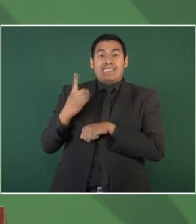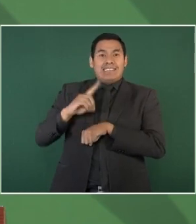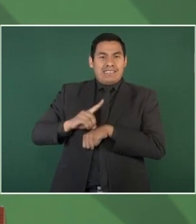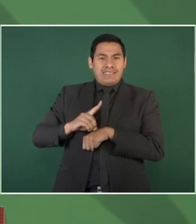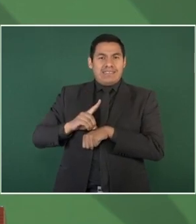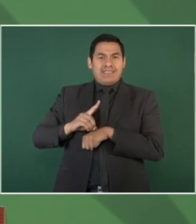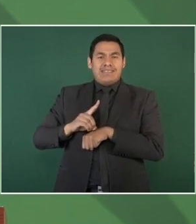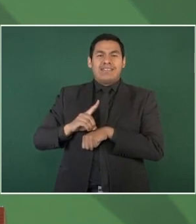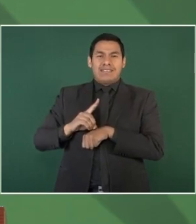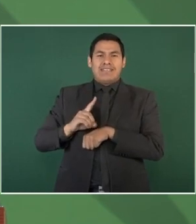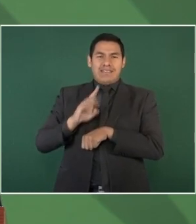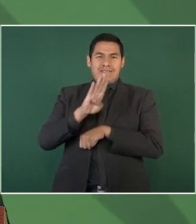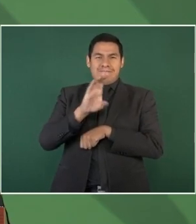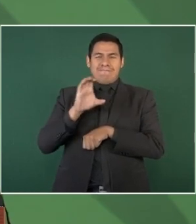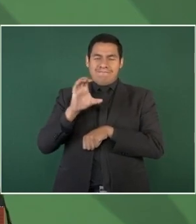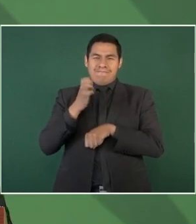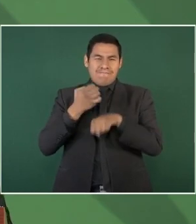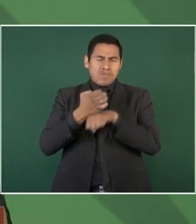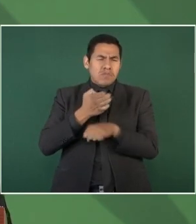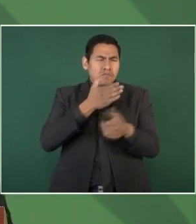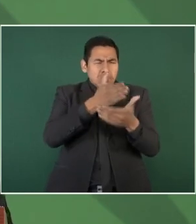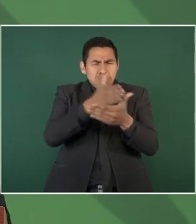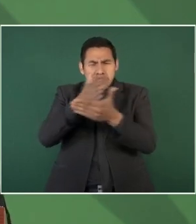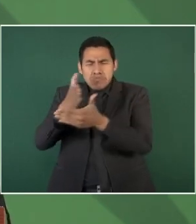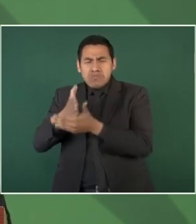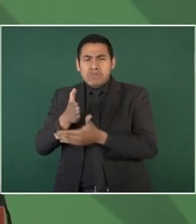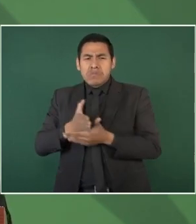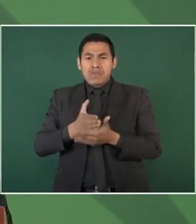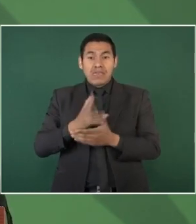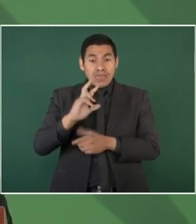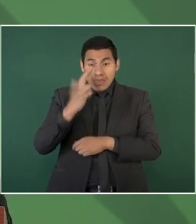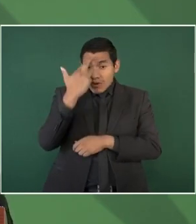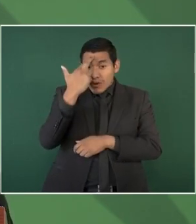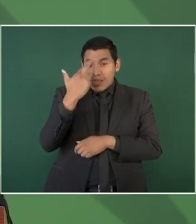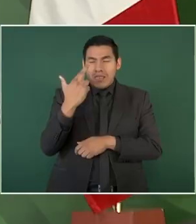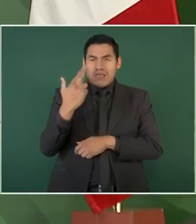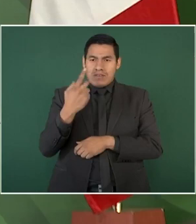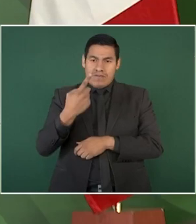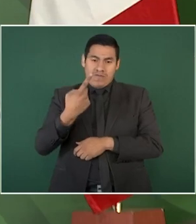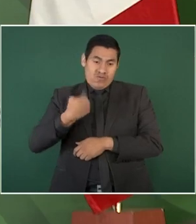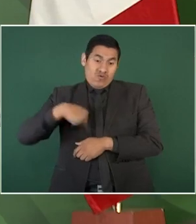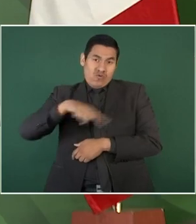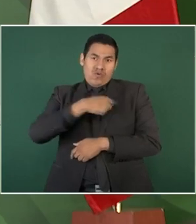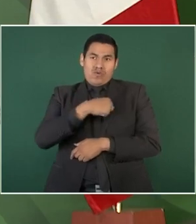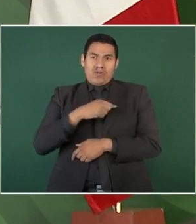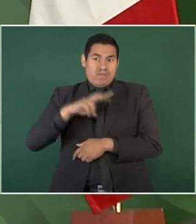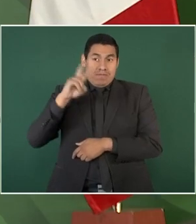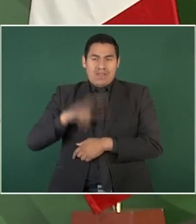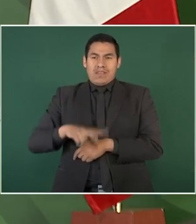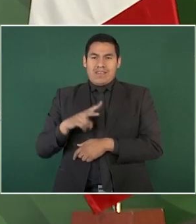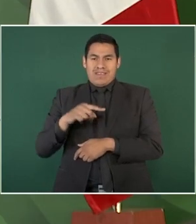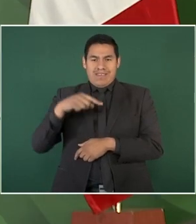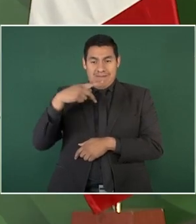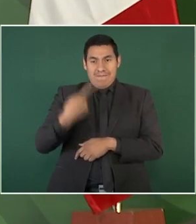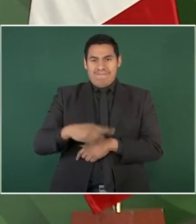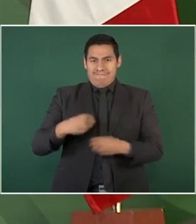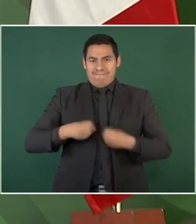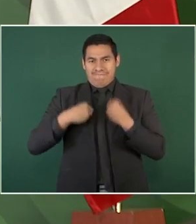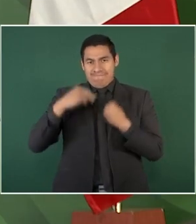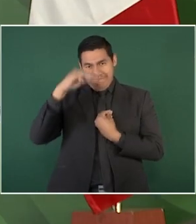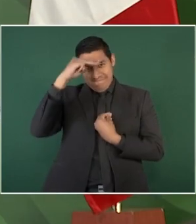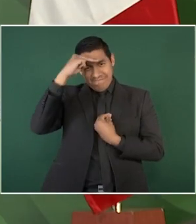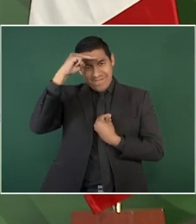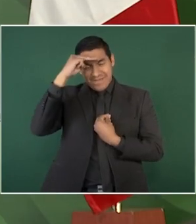recorriendo nuestro estado. Y para todos nosotros, particularmente quienes somos cachanillas, es